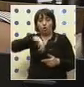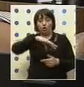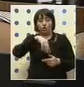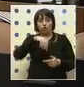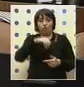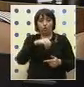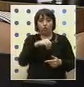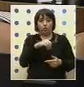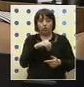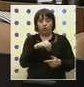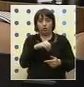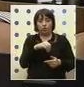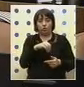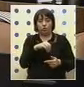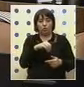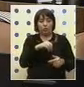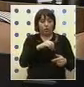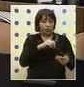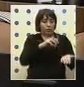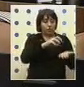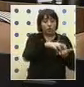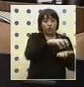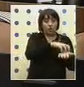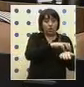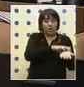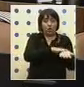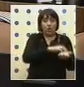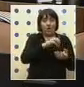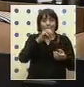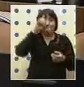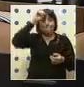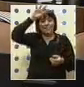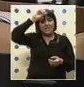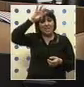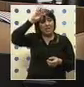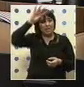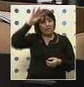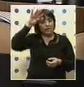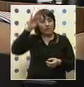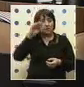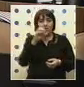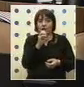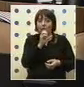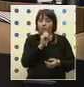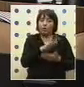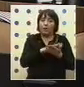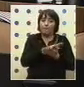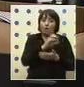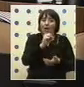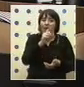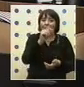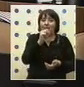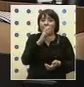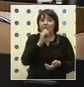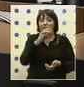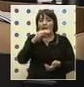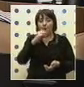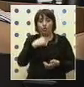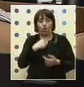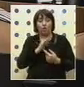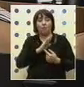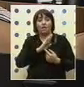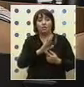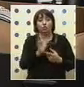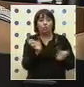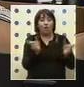lo que somos de zonas mineras y a propósito también como región de Atacama, a la que represento, en